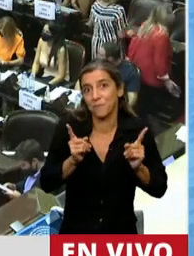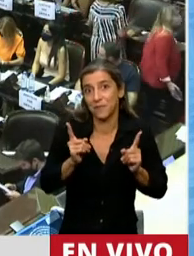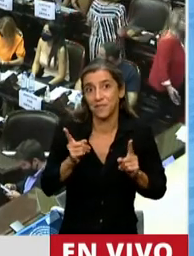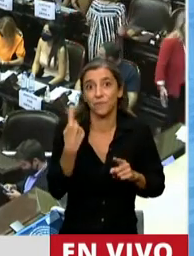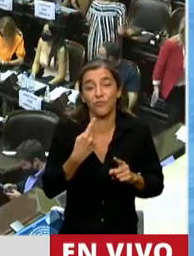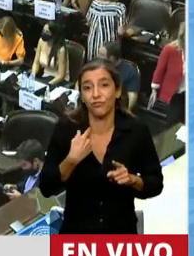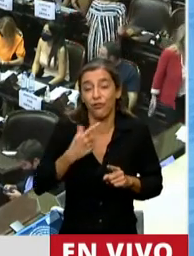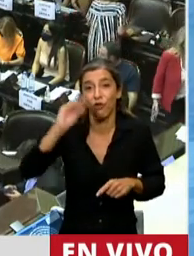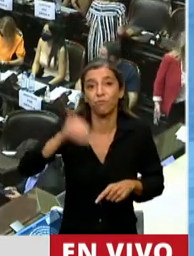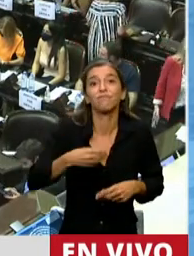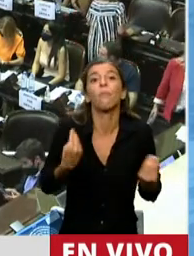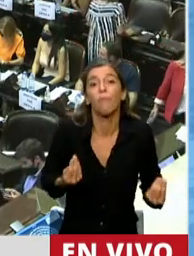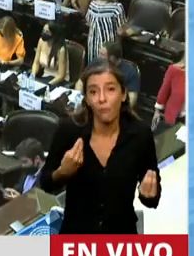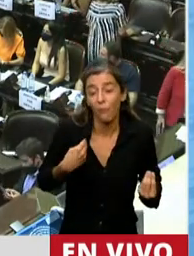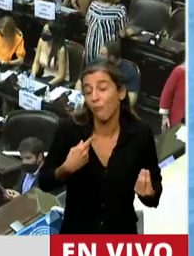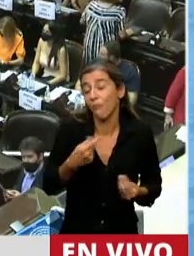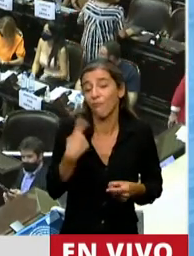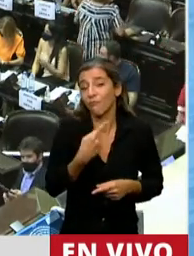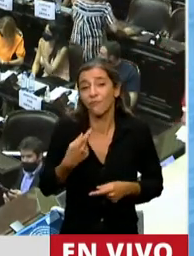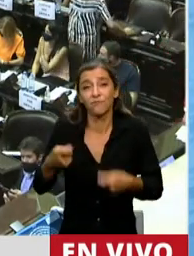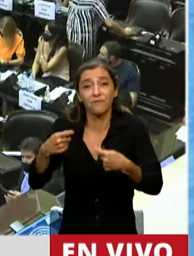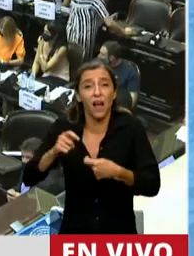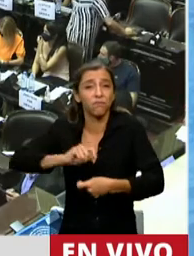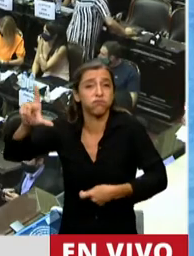pueblo. Estamos a través del déficit fiscal